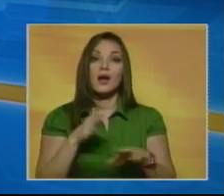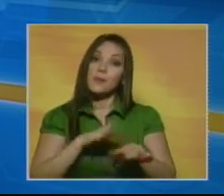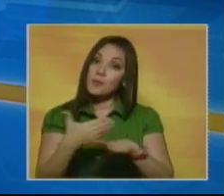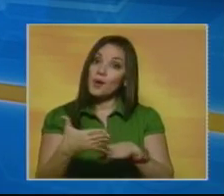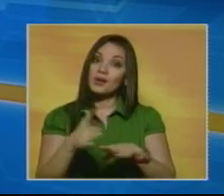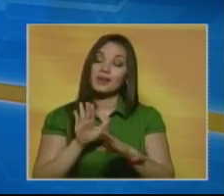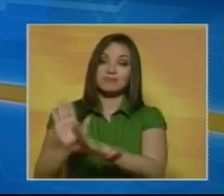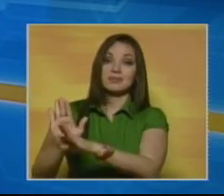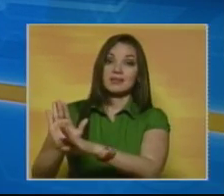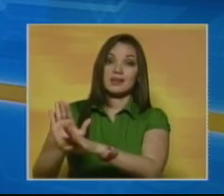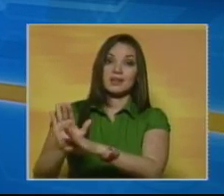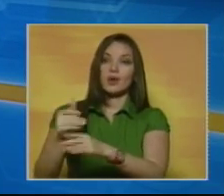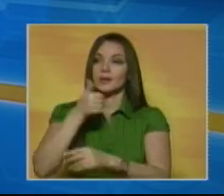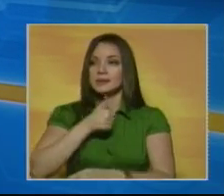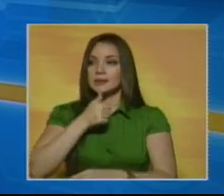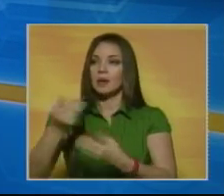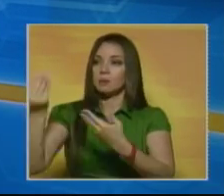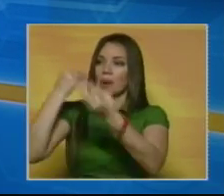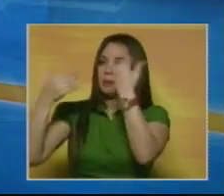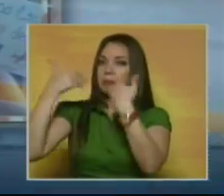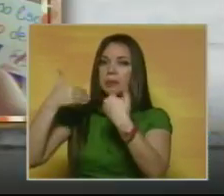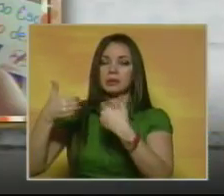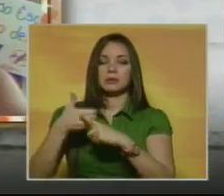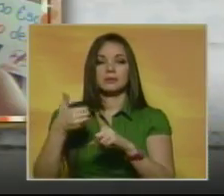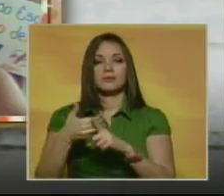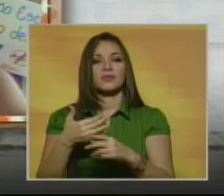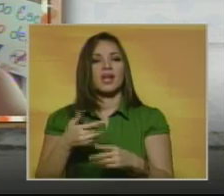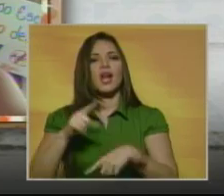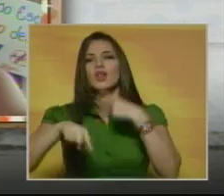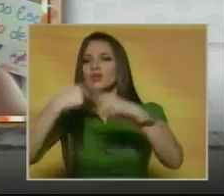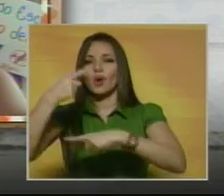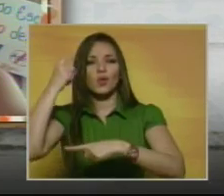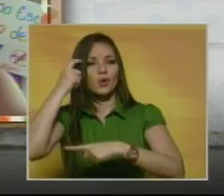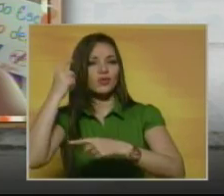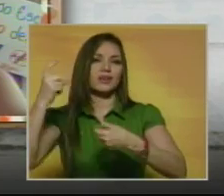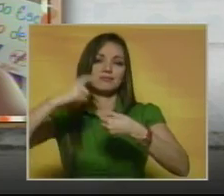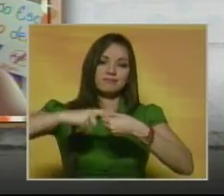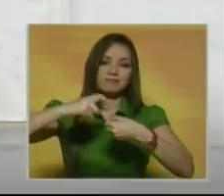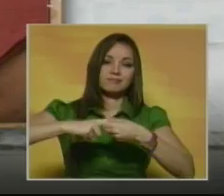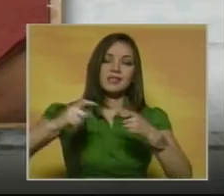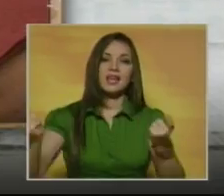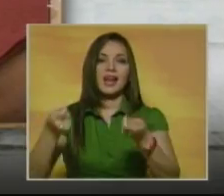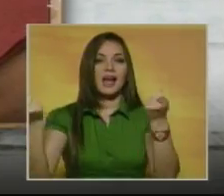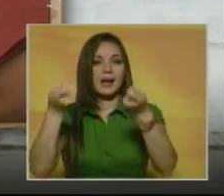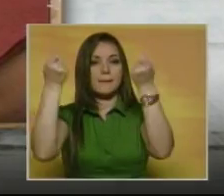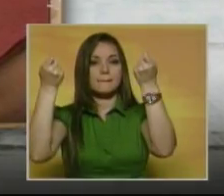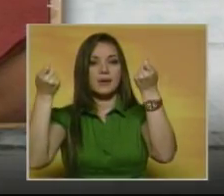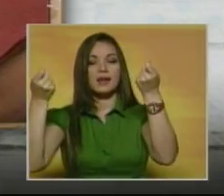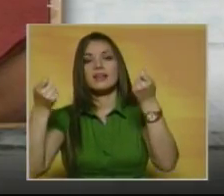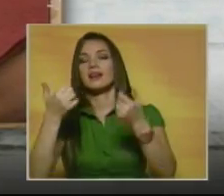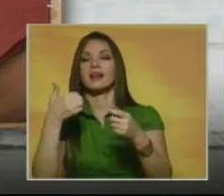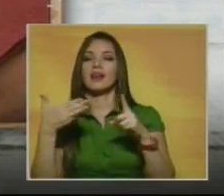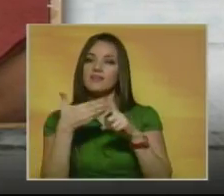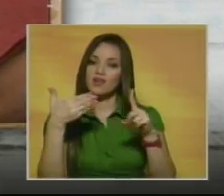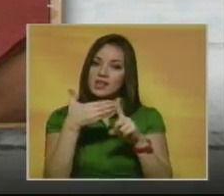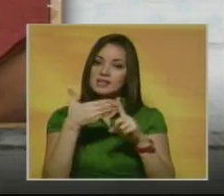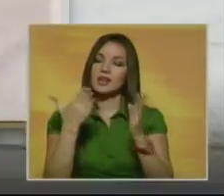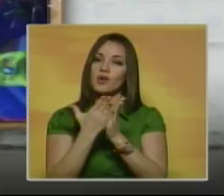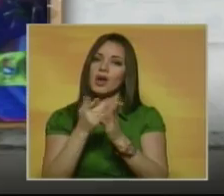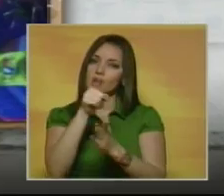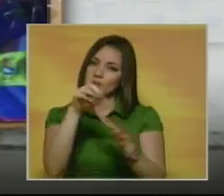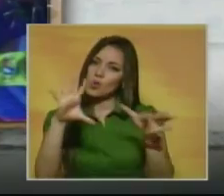y psicológicos mayores. Seguimos agradeciendo a quienes día a día se suman a nuestra campaña en contra de la violencia escolar. Únete tú